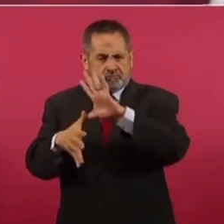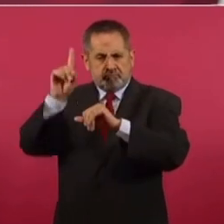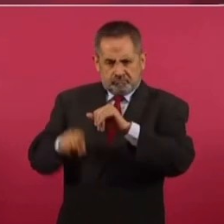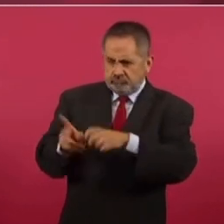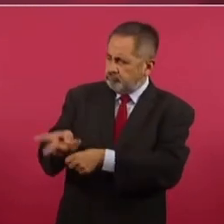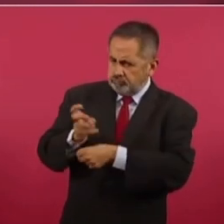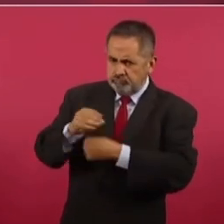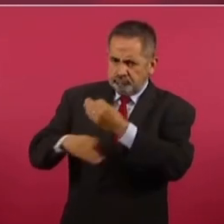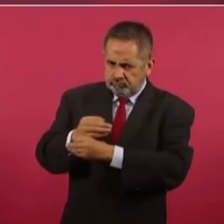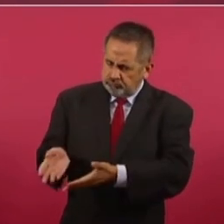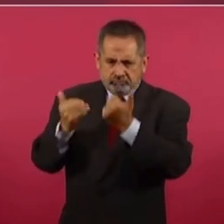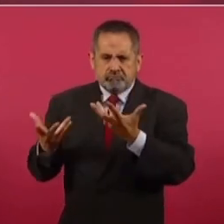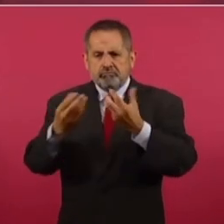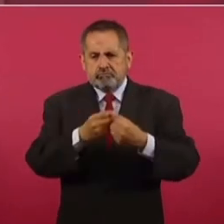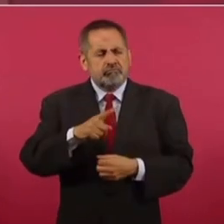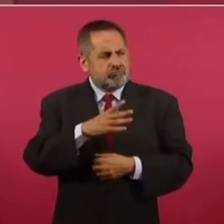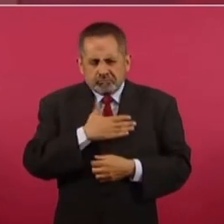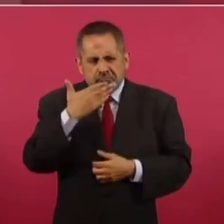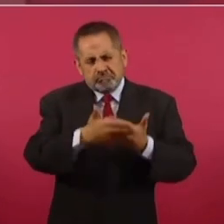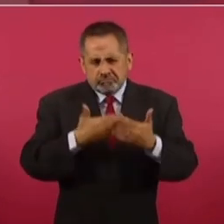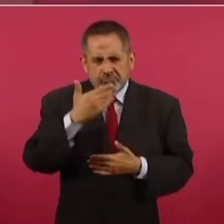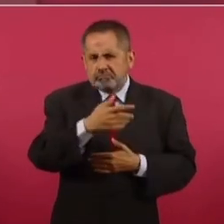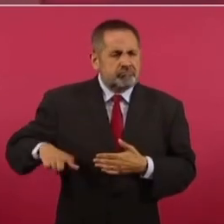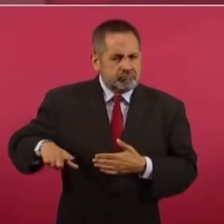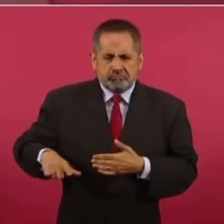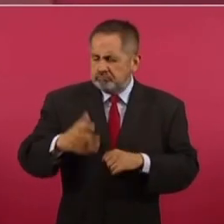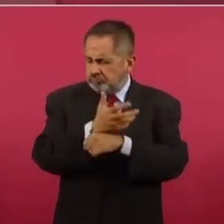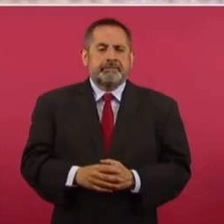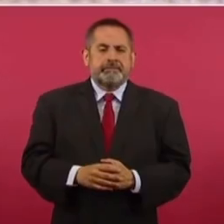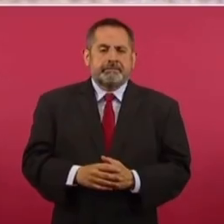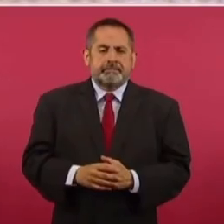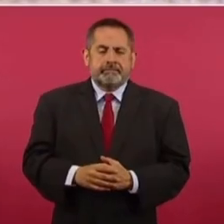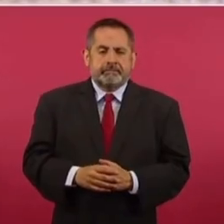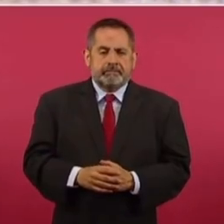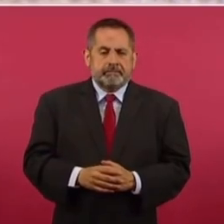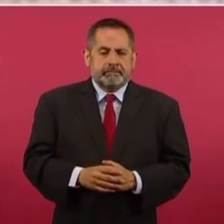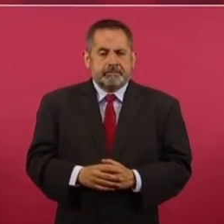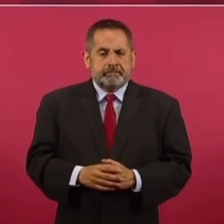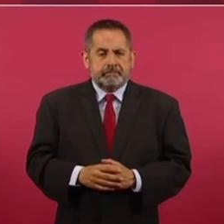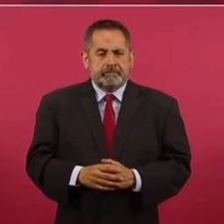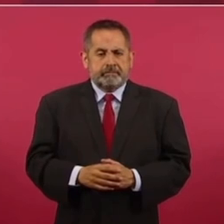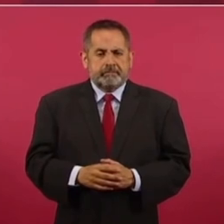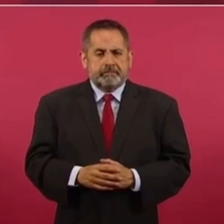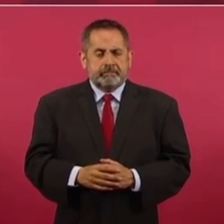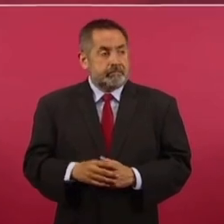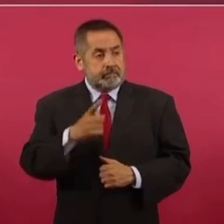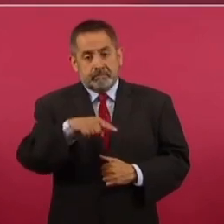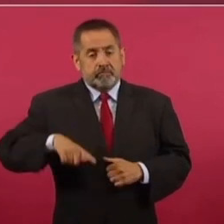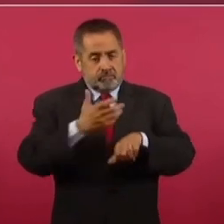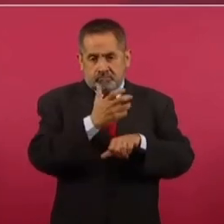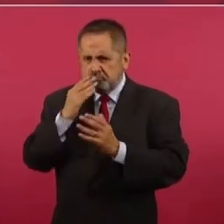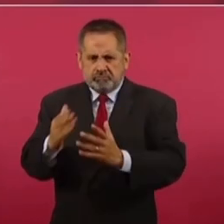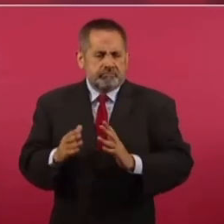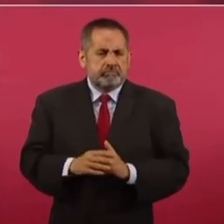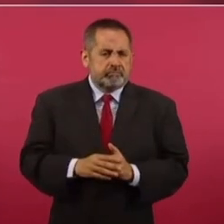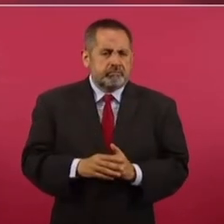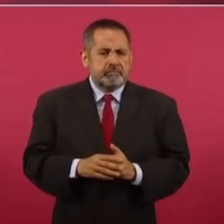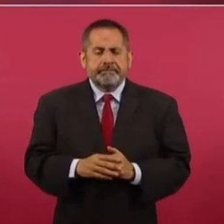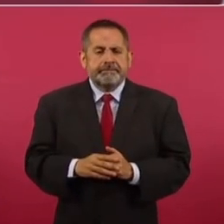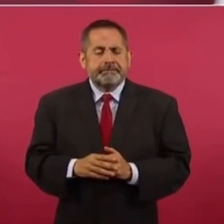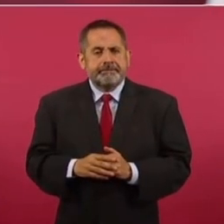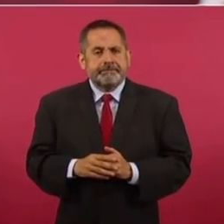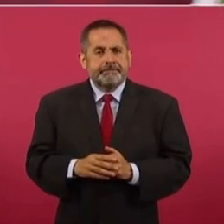todos. Y hay muy buena disposición del gobierno de Estados Unidos. Al menos ha actuado de manera respetuosa. No ha